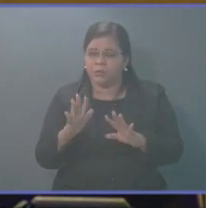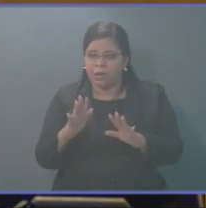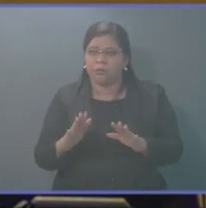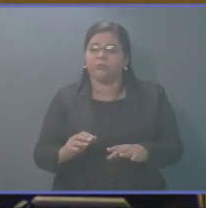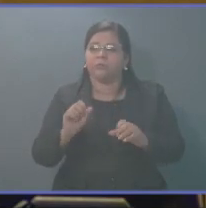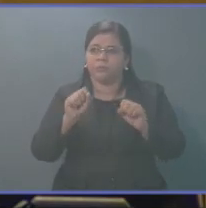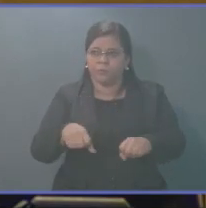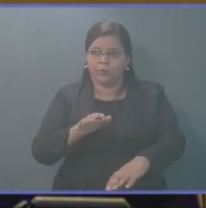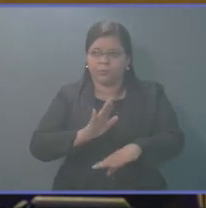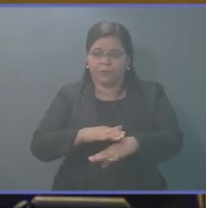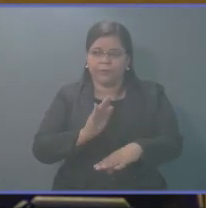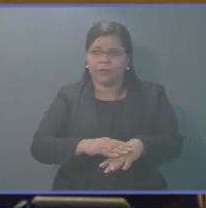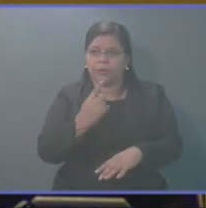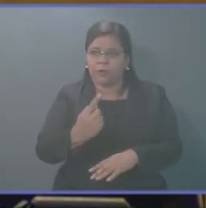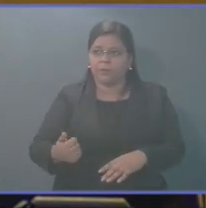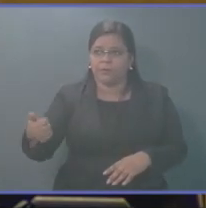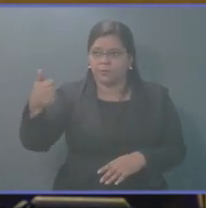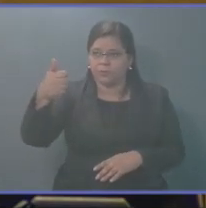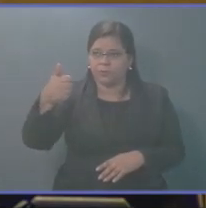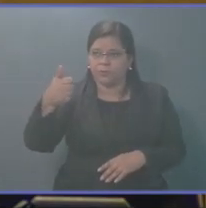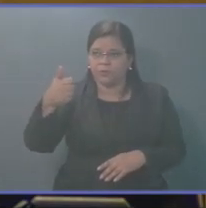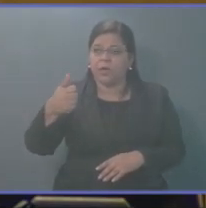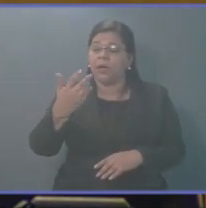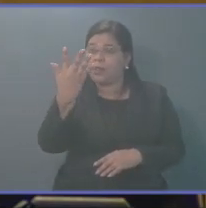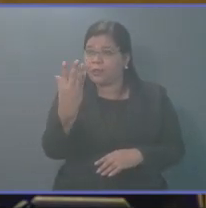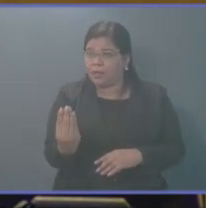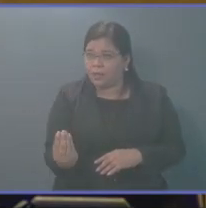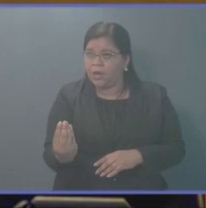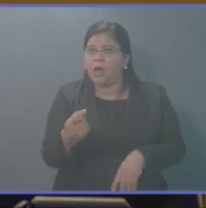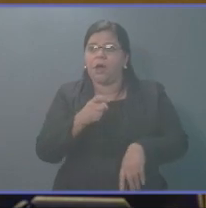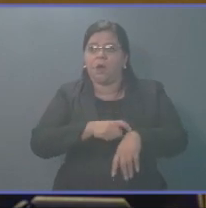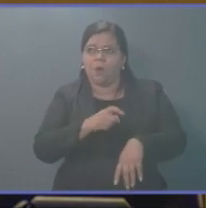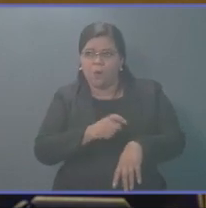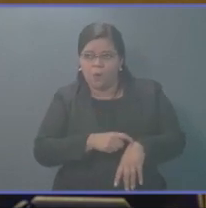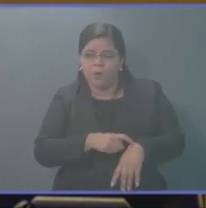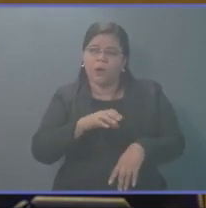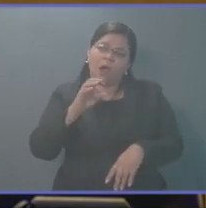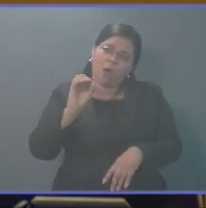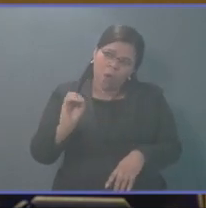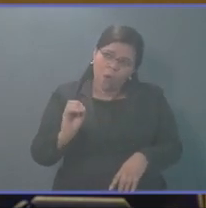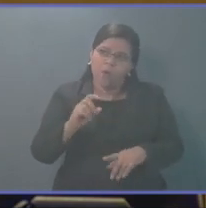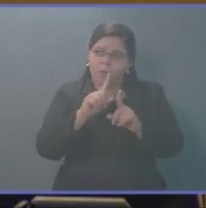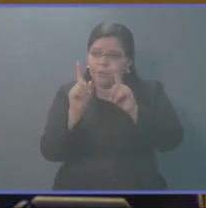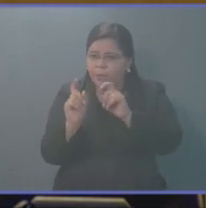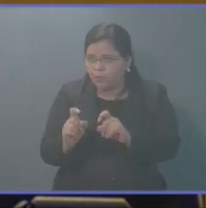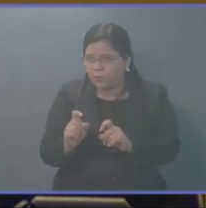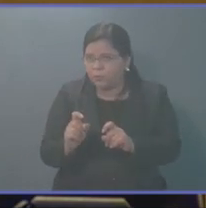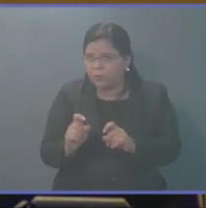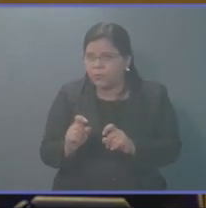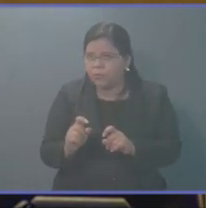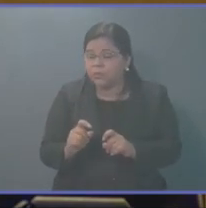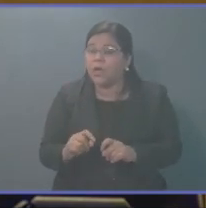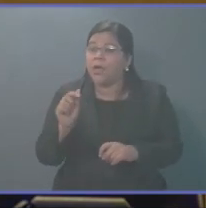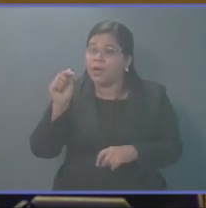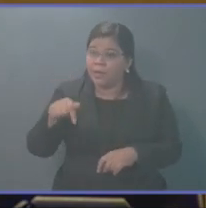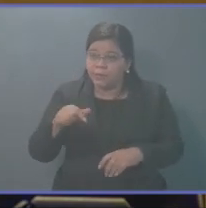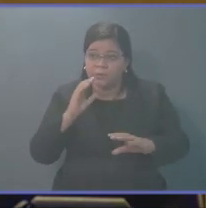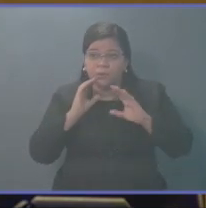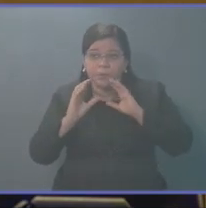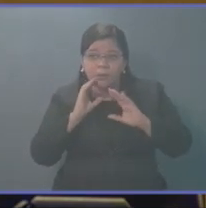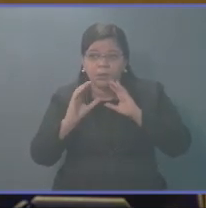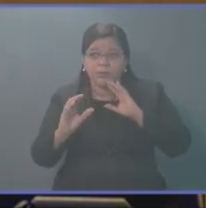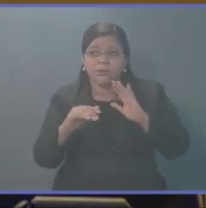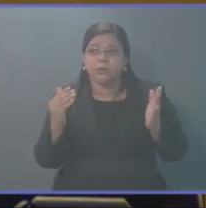al funcionario de que se trate el día, la hora y las preguntas que deberá responder. Dicha comunicación